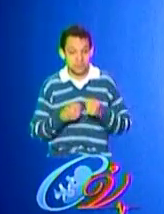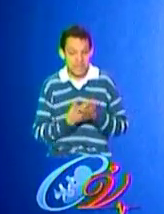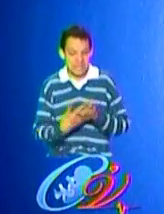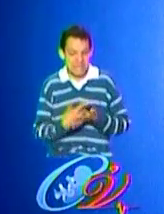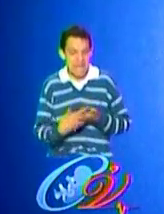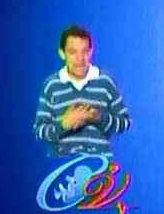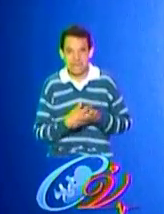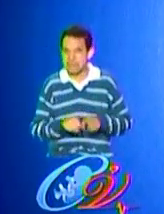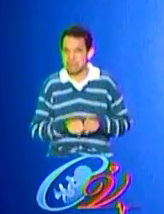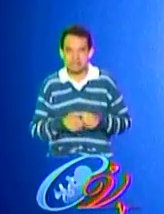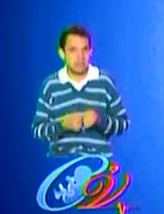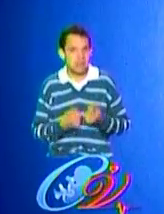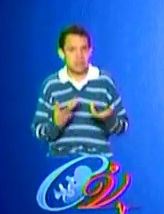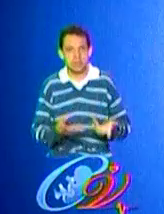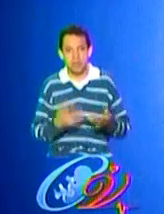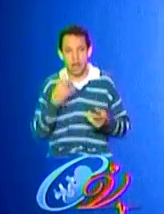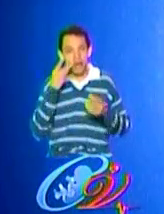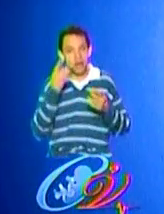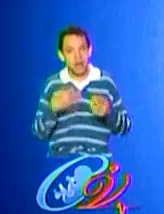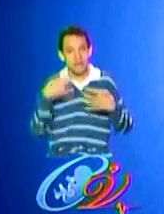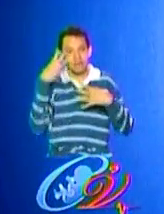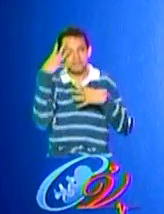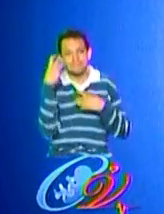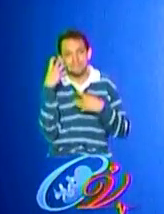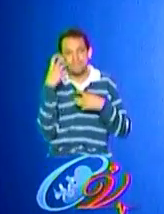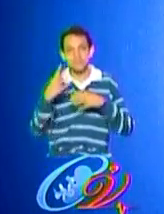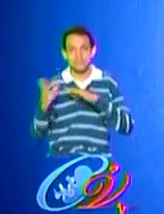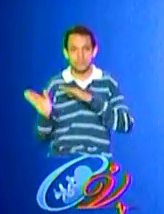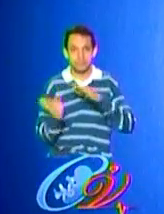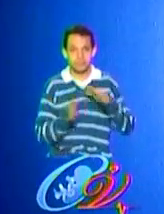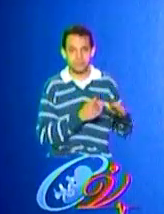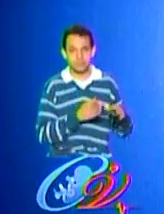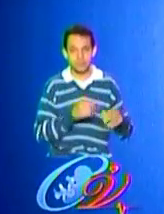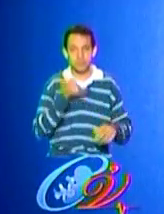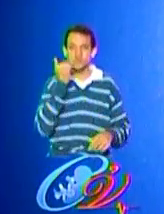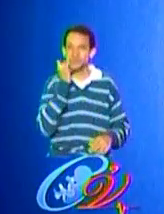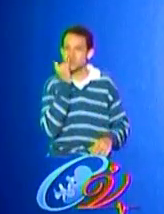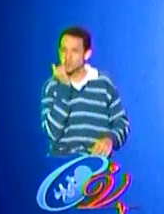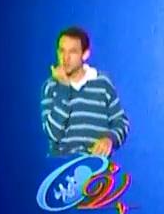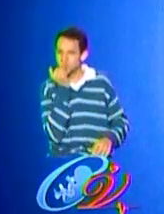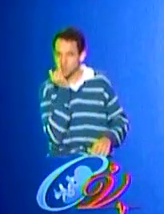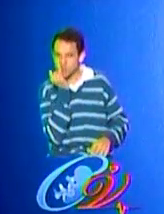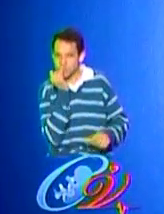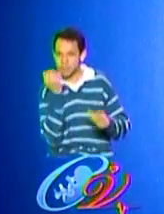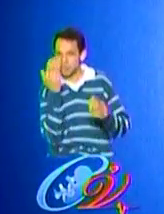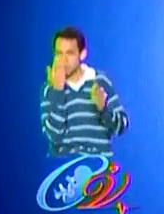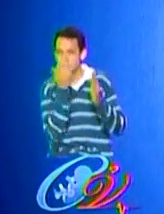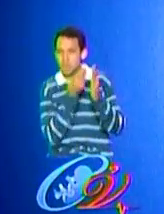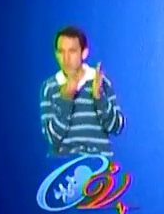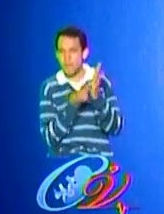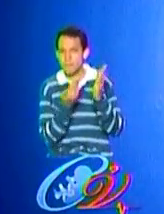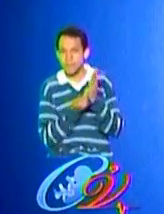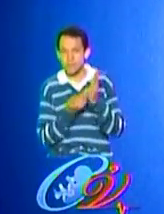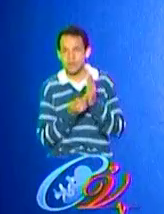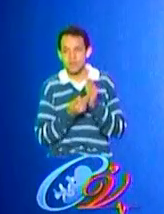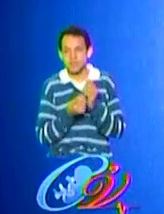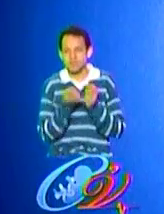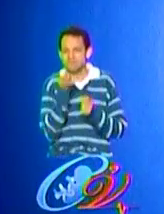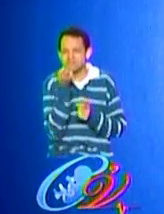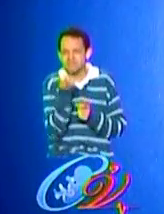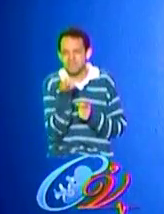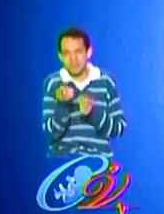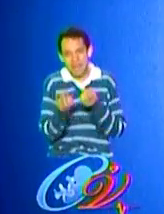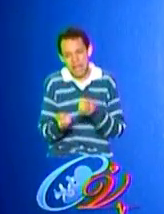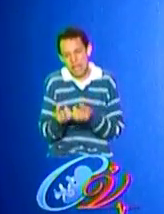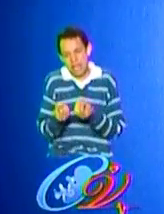tenía en todas partes, muy triste. En la orina nosotros hacemos este examen, que son micotoxinas,